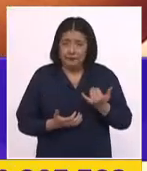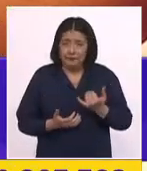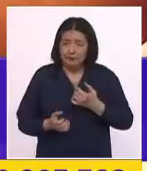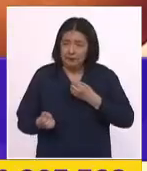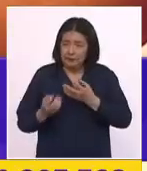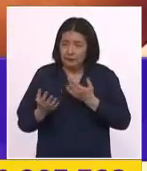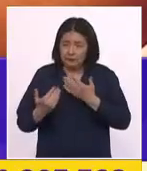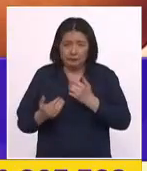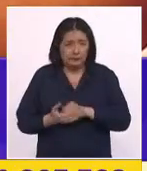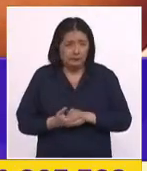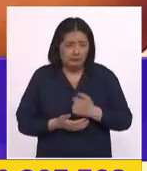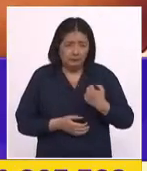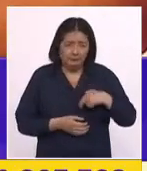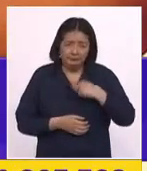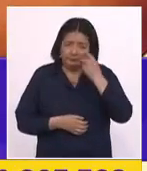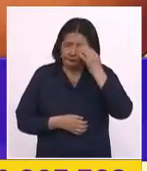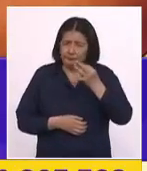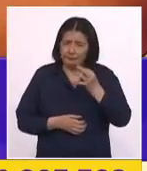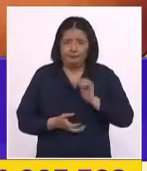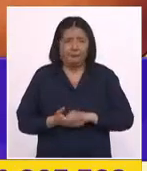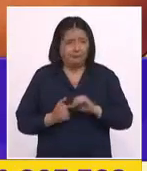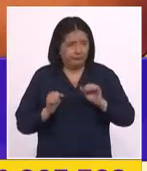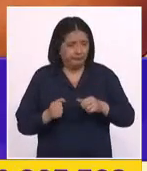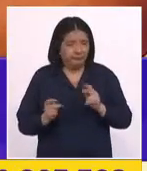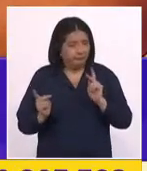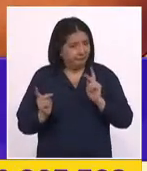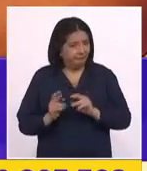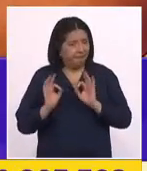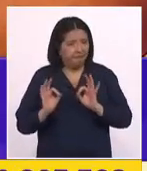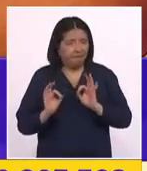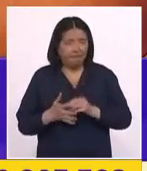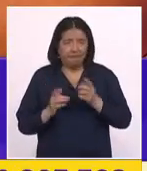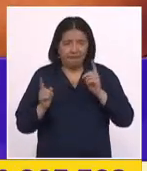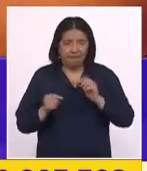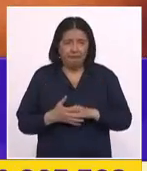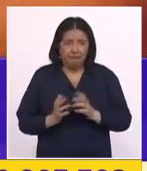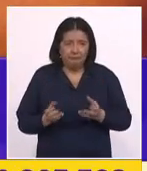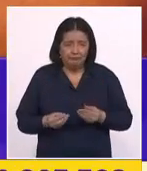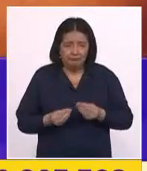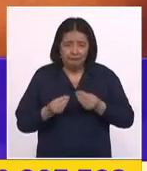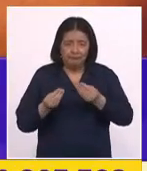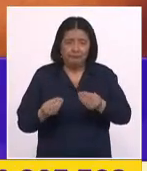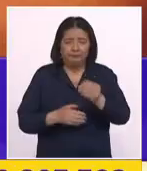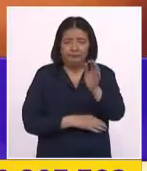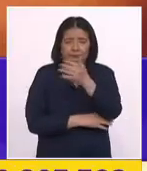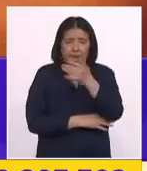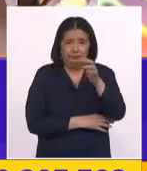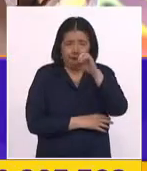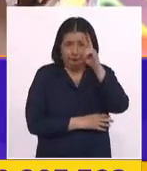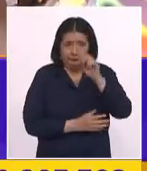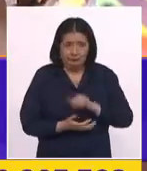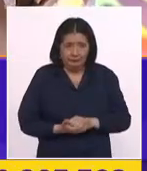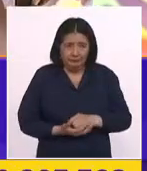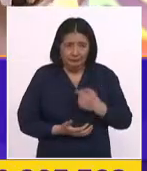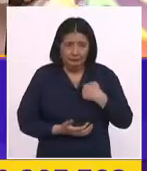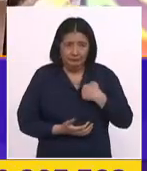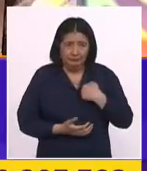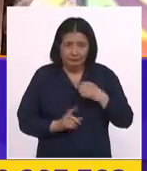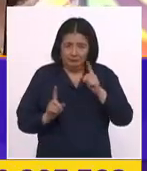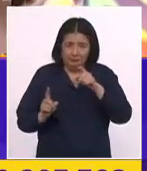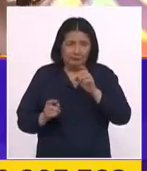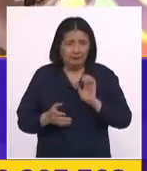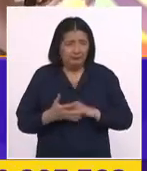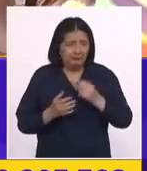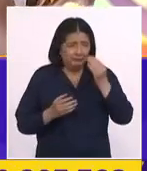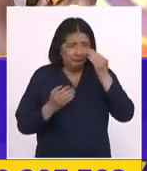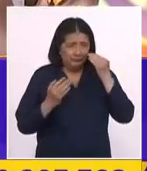comentábamos con Fátima, que creíamos, de hecho, Fátima, que estaba perfectamente coordinado, fue la entrega de la bandera del Perú. Creo que yo te preguntaba de maquillaje.